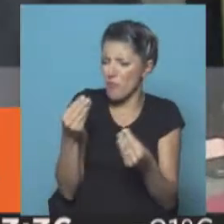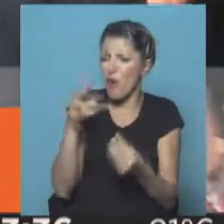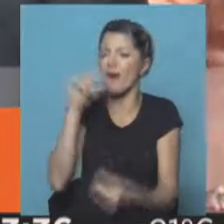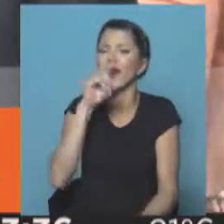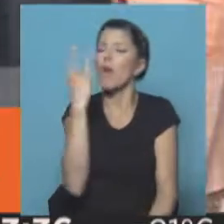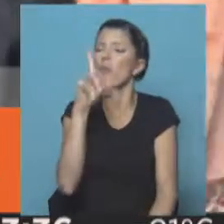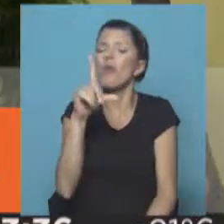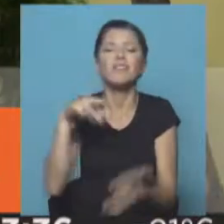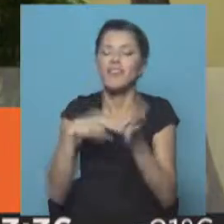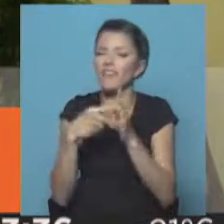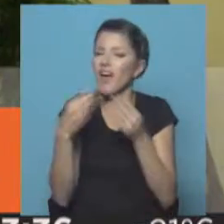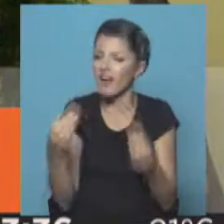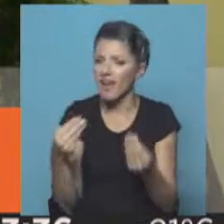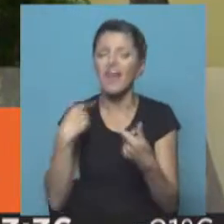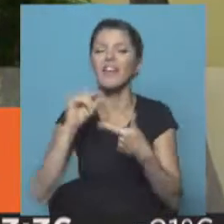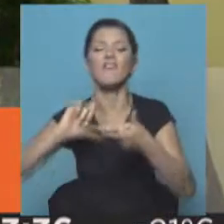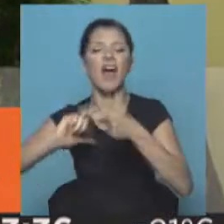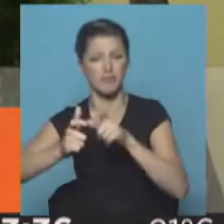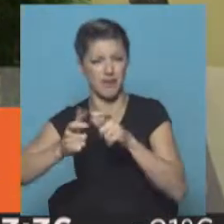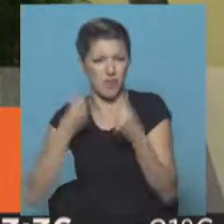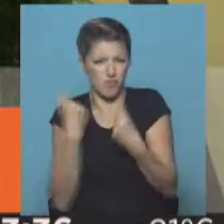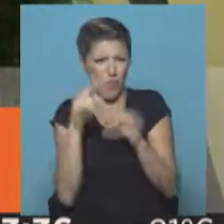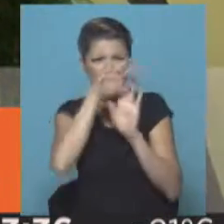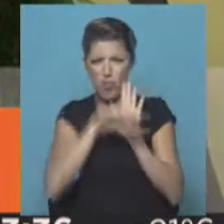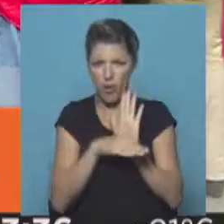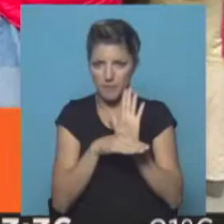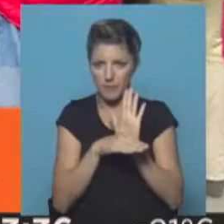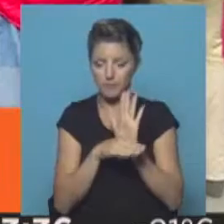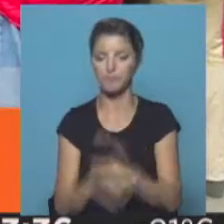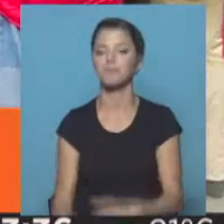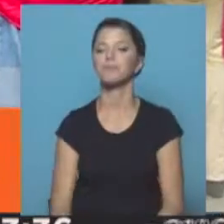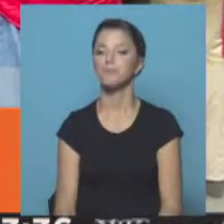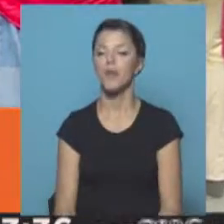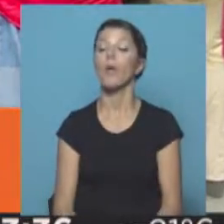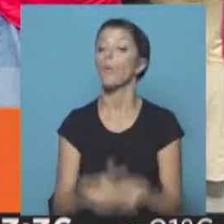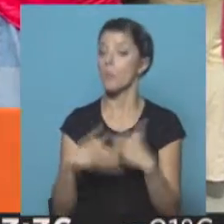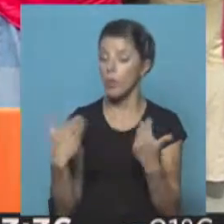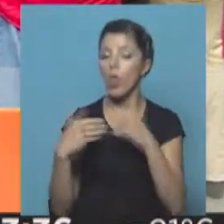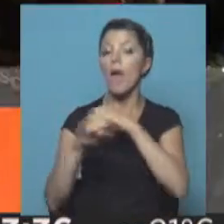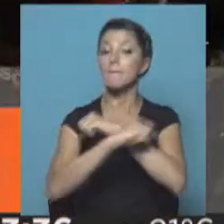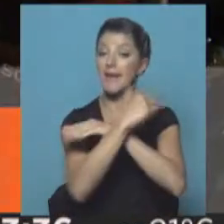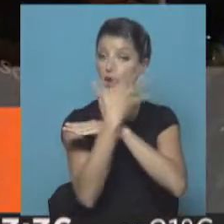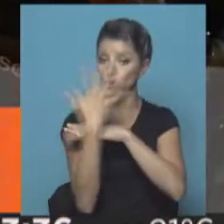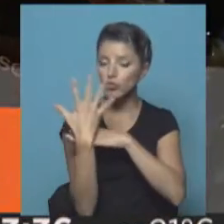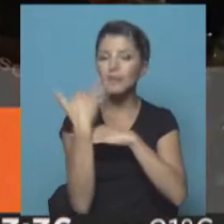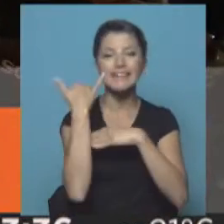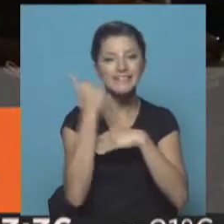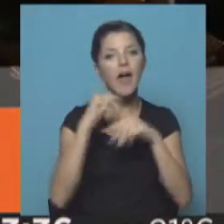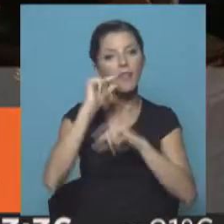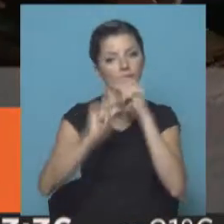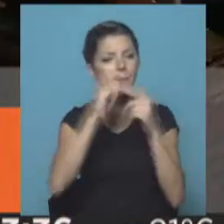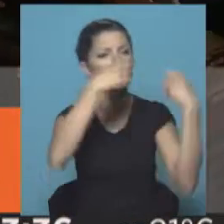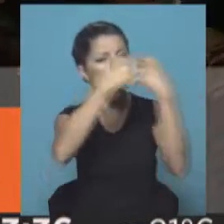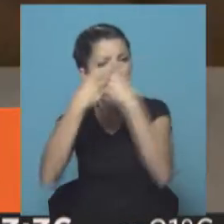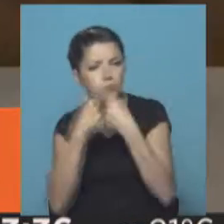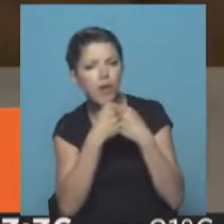significa que tiene que adaptarse? ¿A qué normativas? Hay una historia, obviamente, del Mercosur donde se fueron alcanzando diferentes